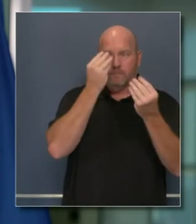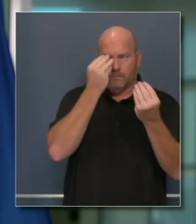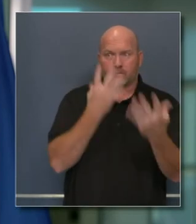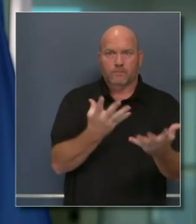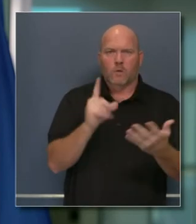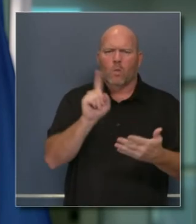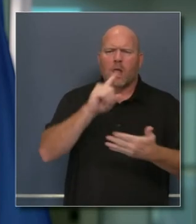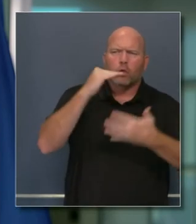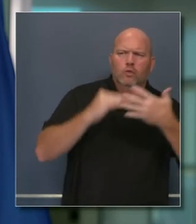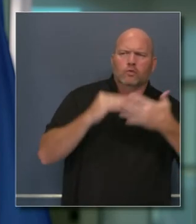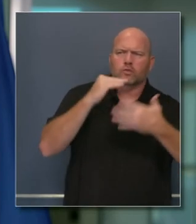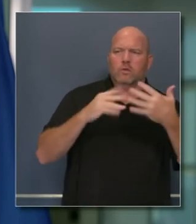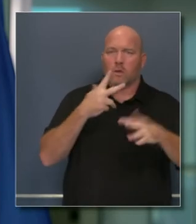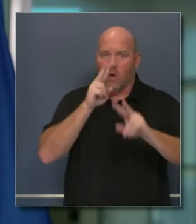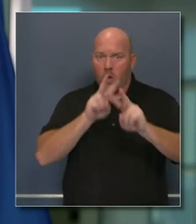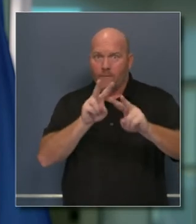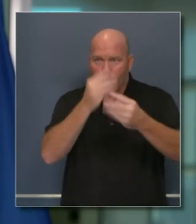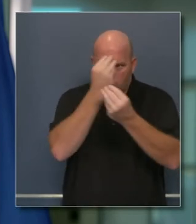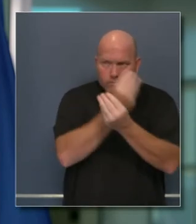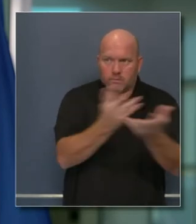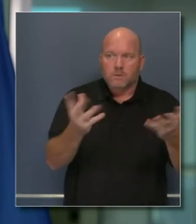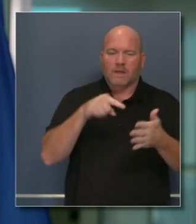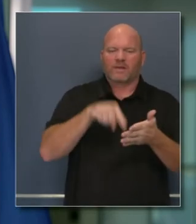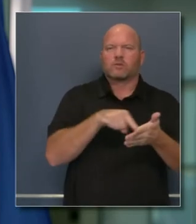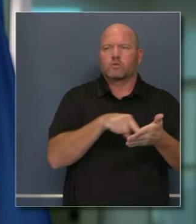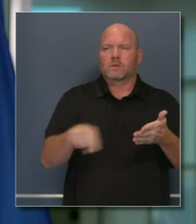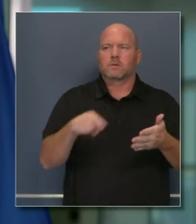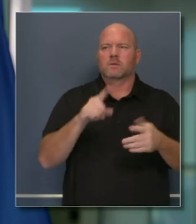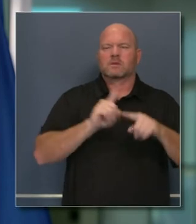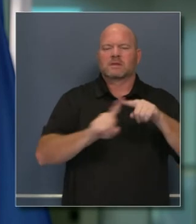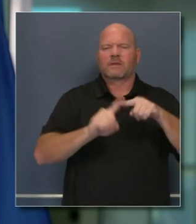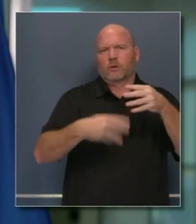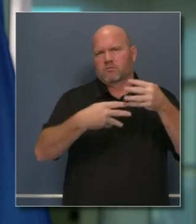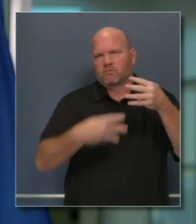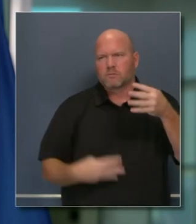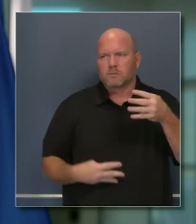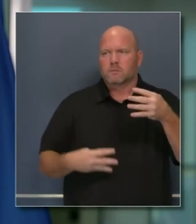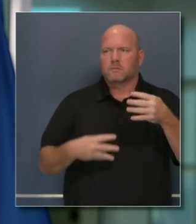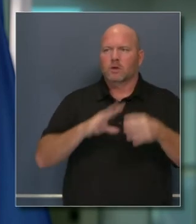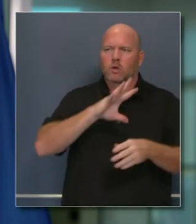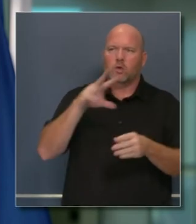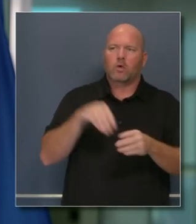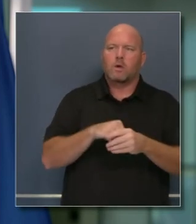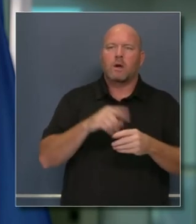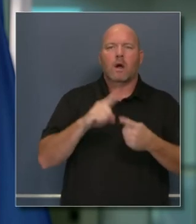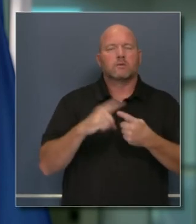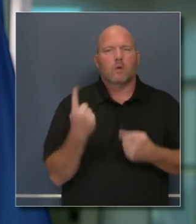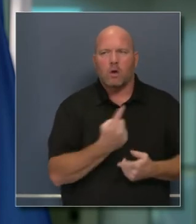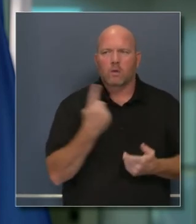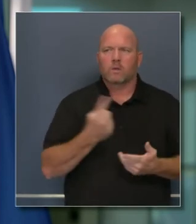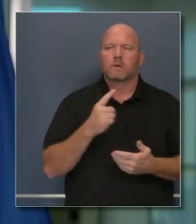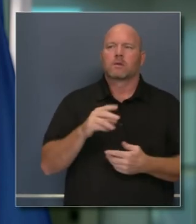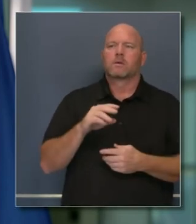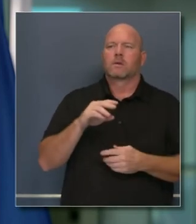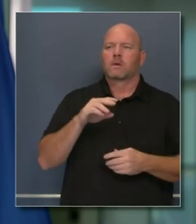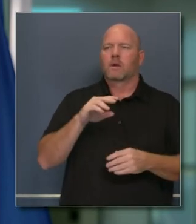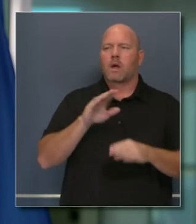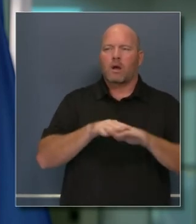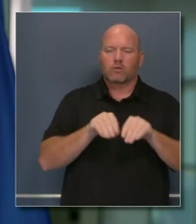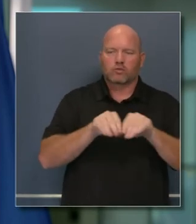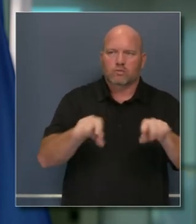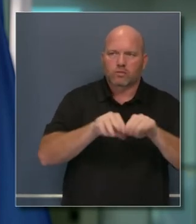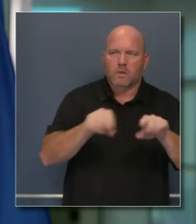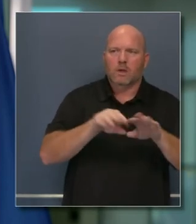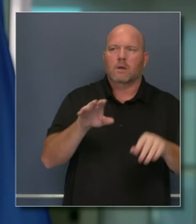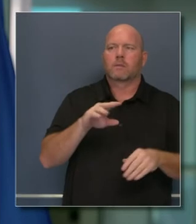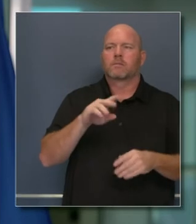en los niveles para cada condado. Y más tarde en la semana les traeremos más noticias sobre todo. Las últimas noticias sobre